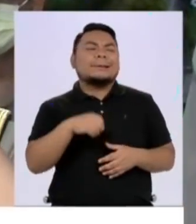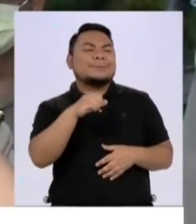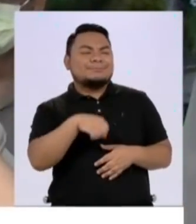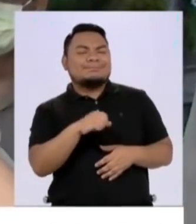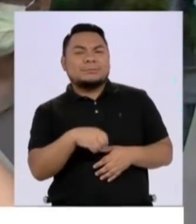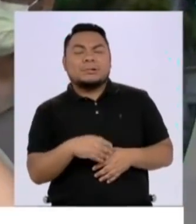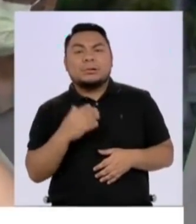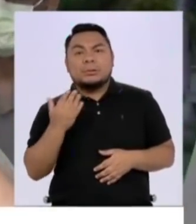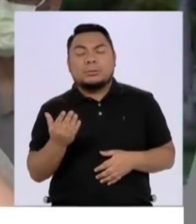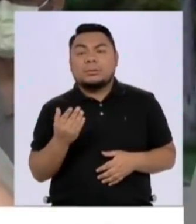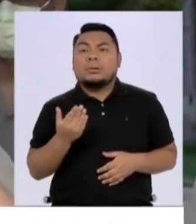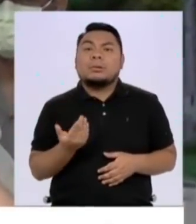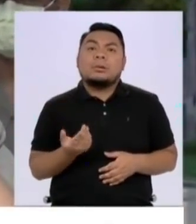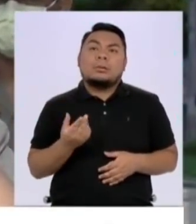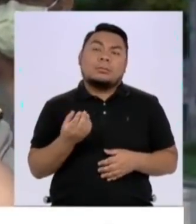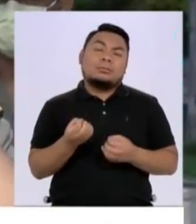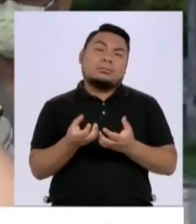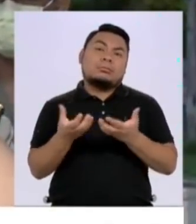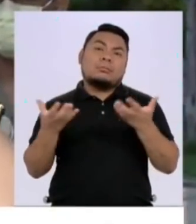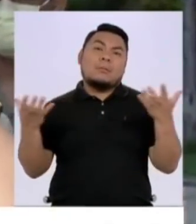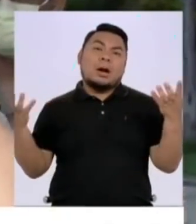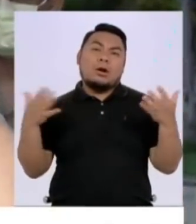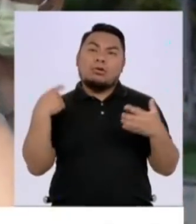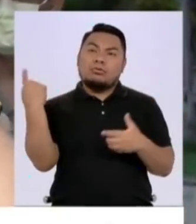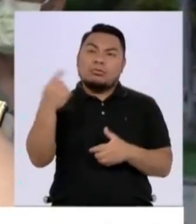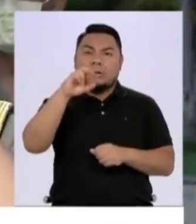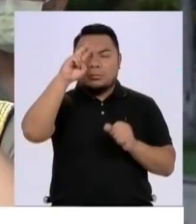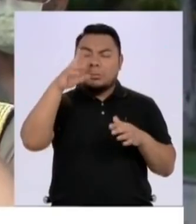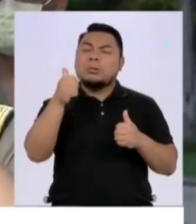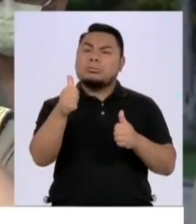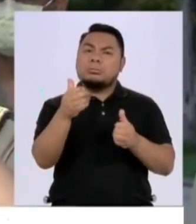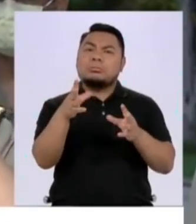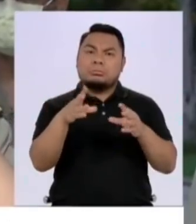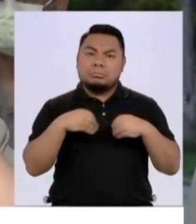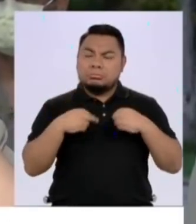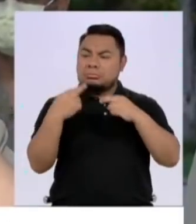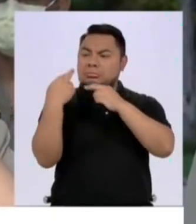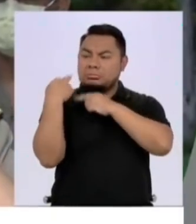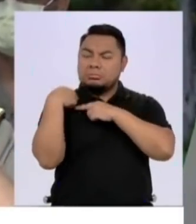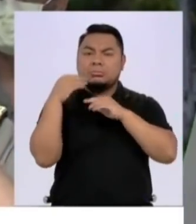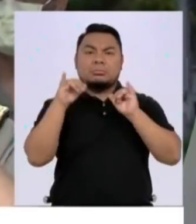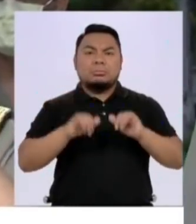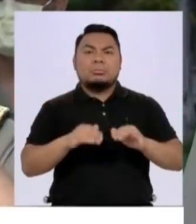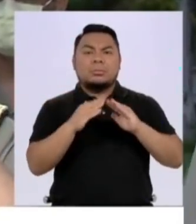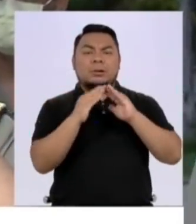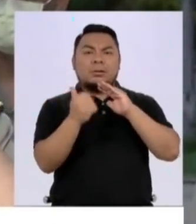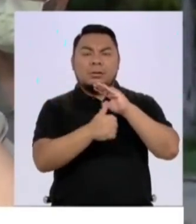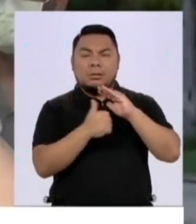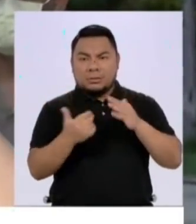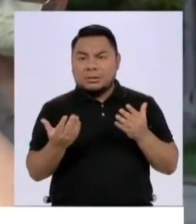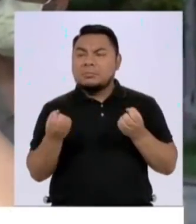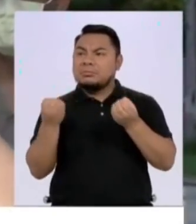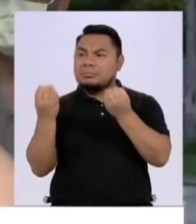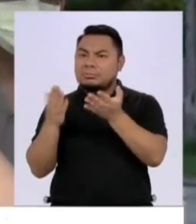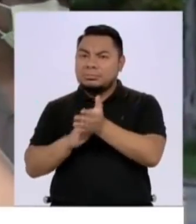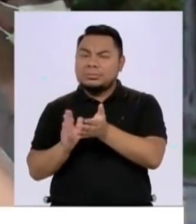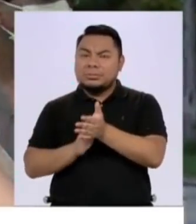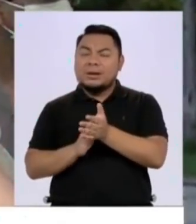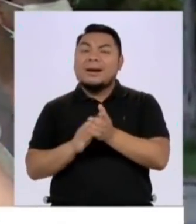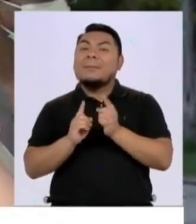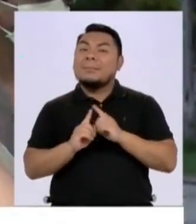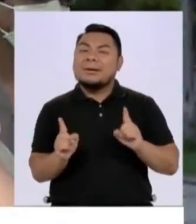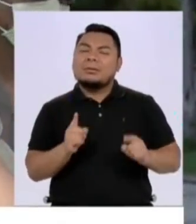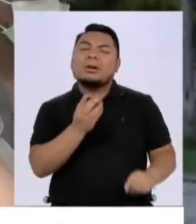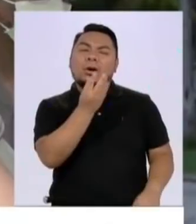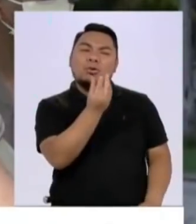que mientras la gran mayoría de ciudadanos responsables estaban acatando la norma, había quienes no lo hacían. Y eso